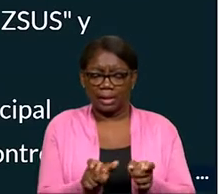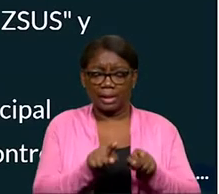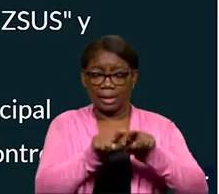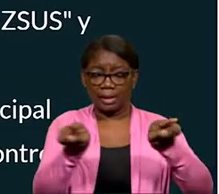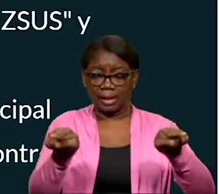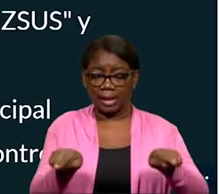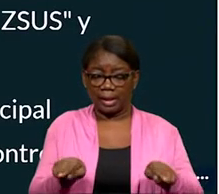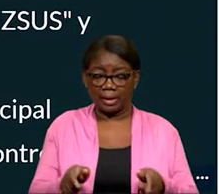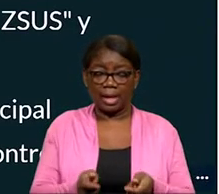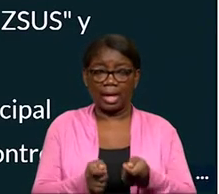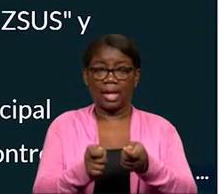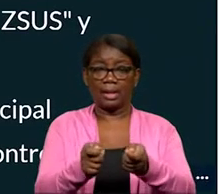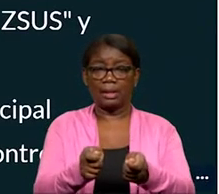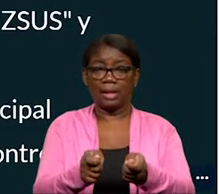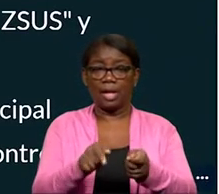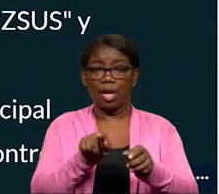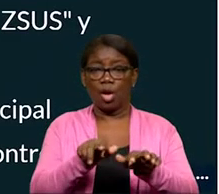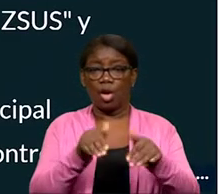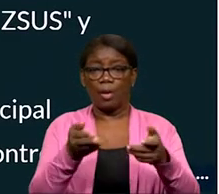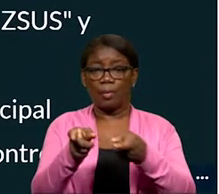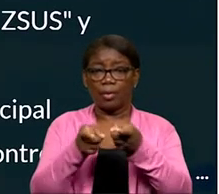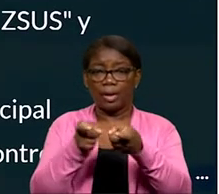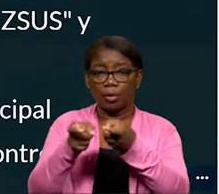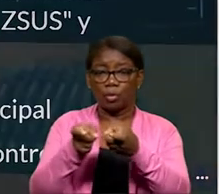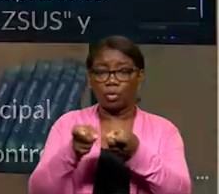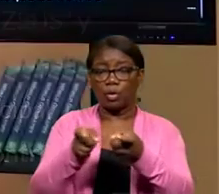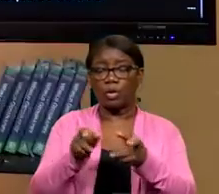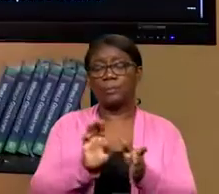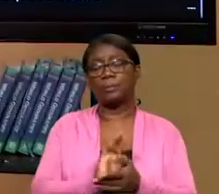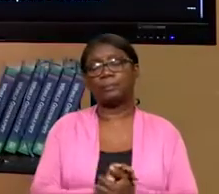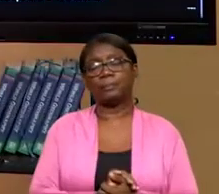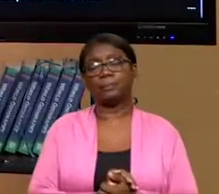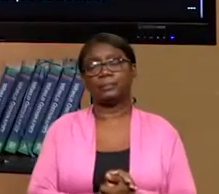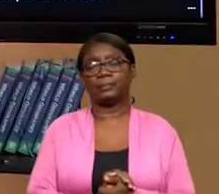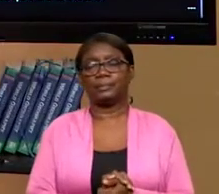el funcionamiento del bloque de control.